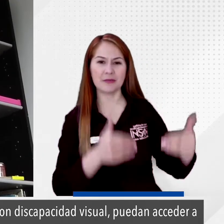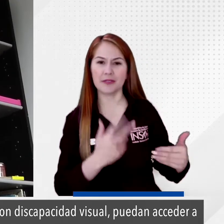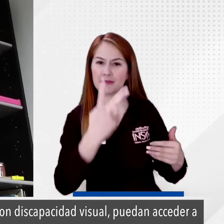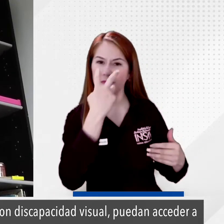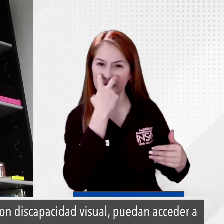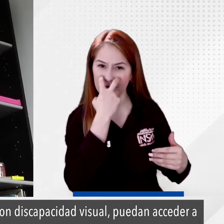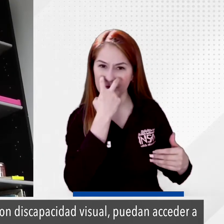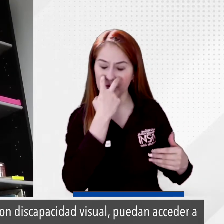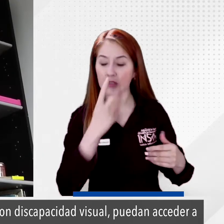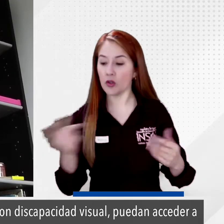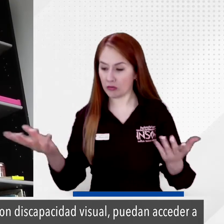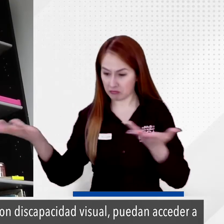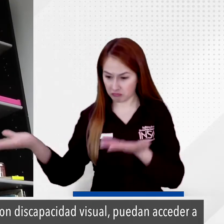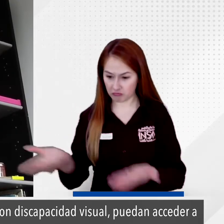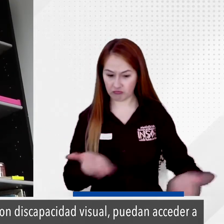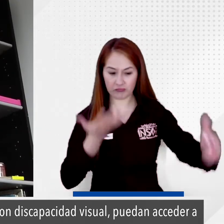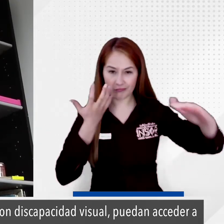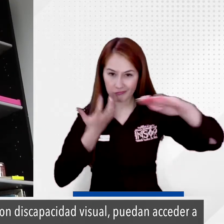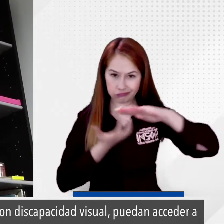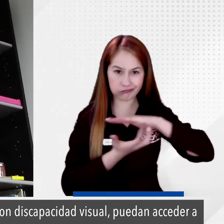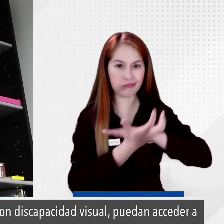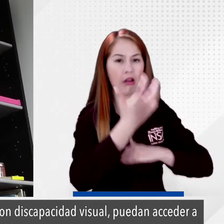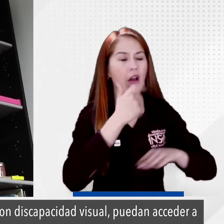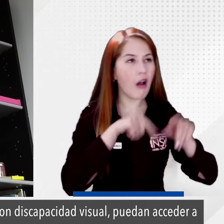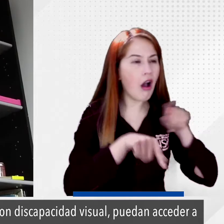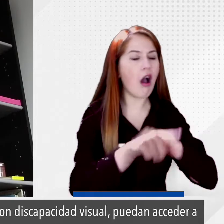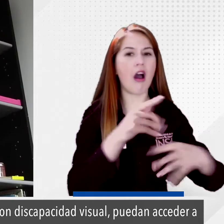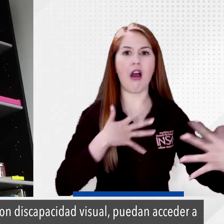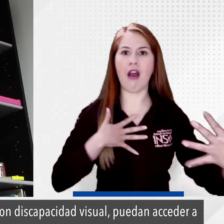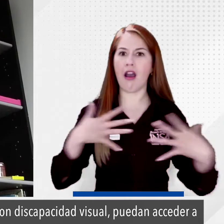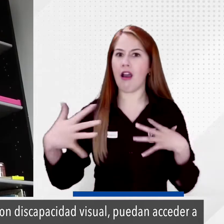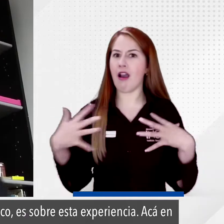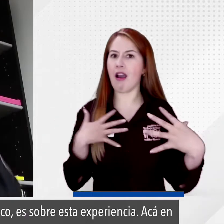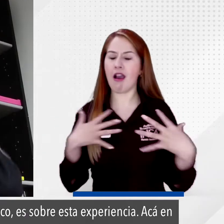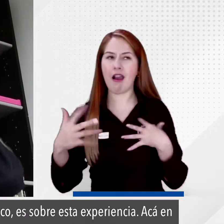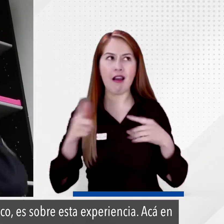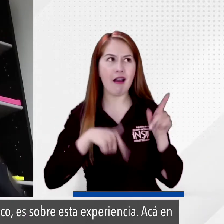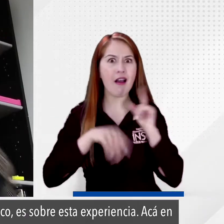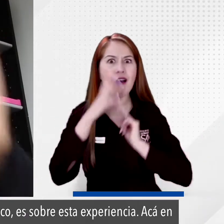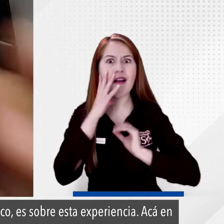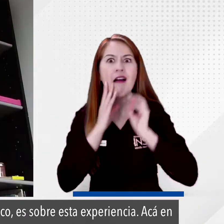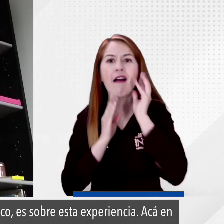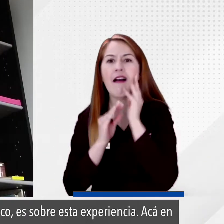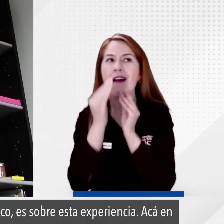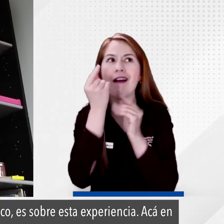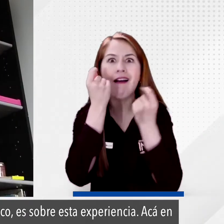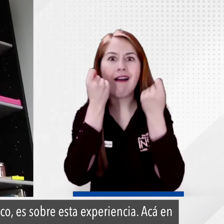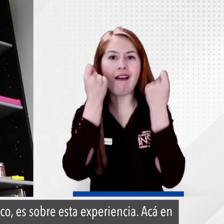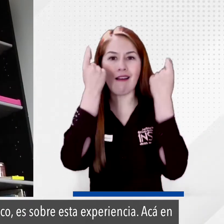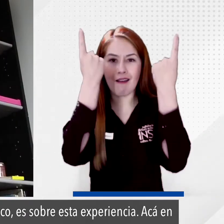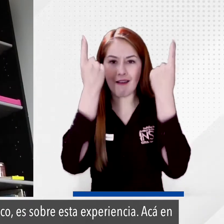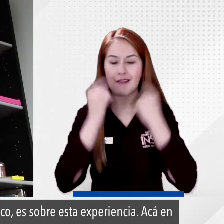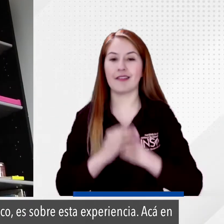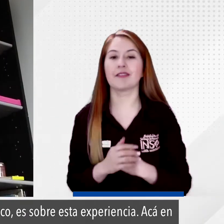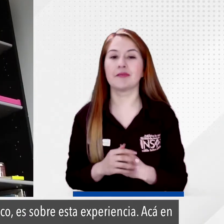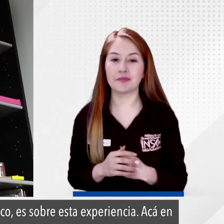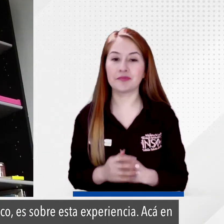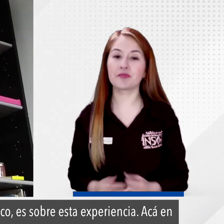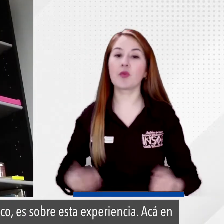pues puedan acceder como a un tipo de experiencia teatral. Entonces, pues lo que voy a